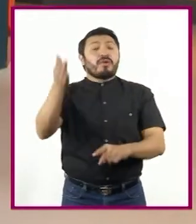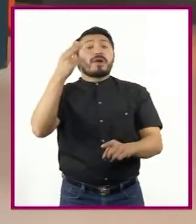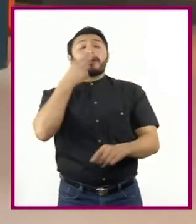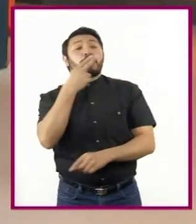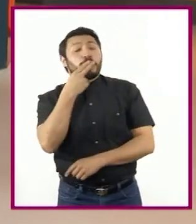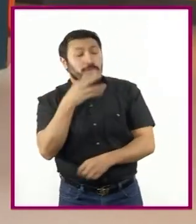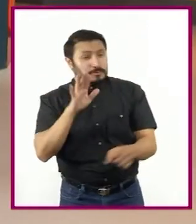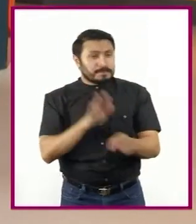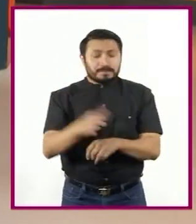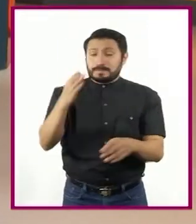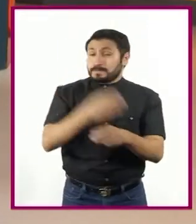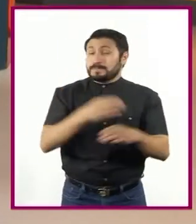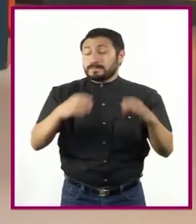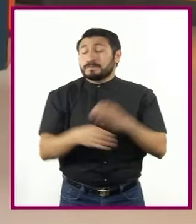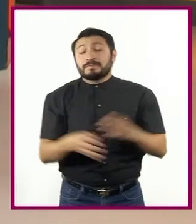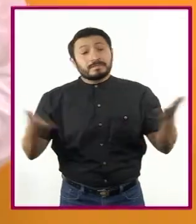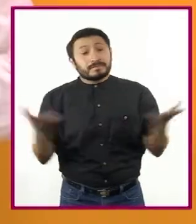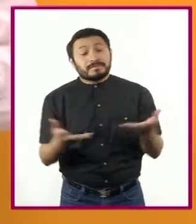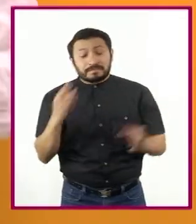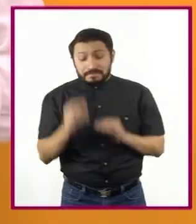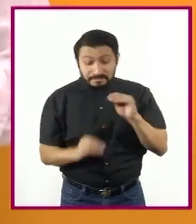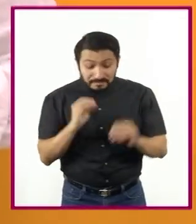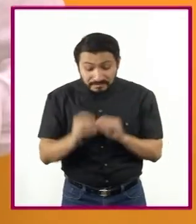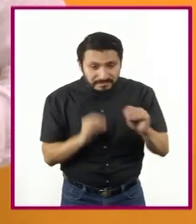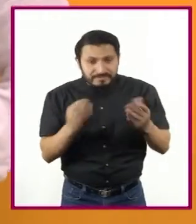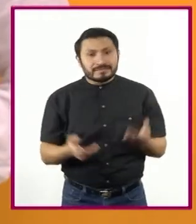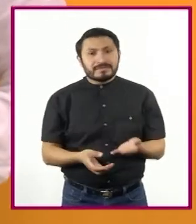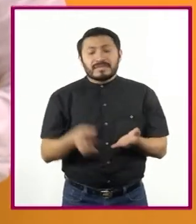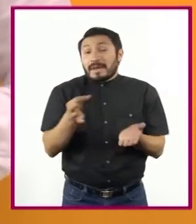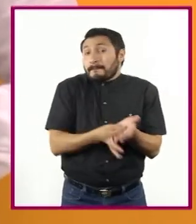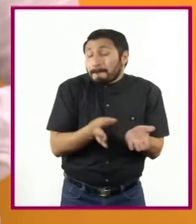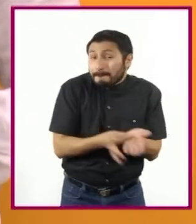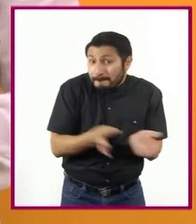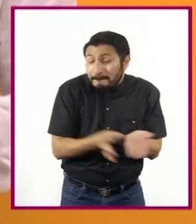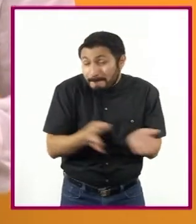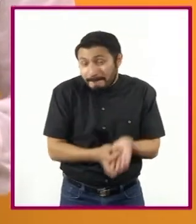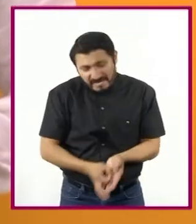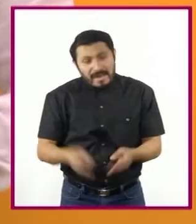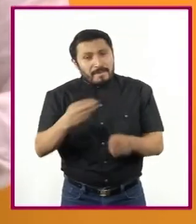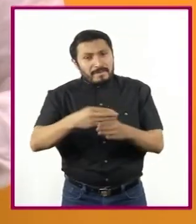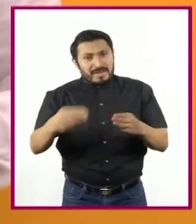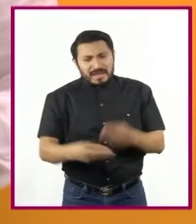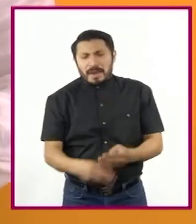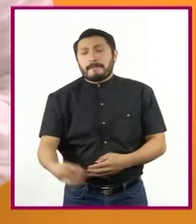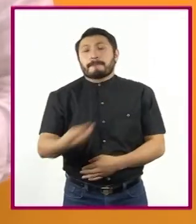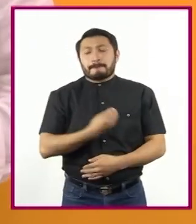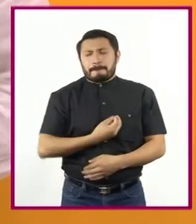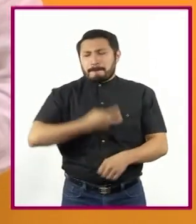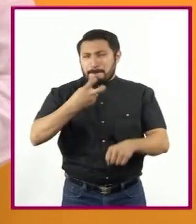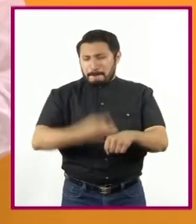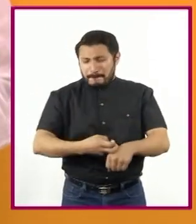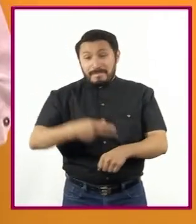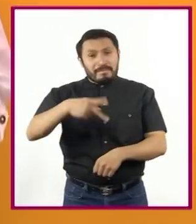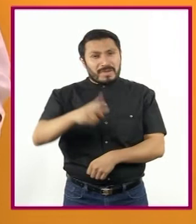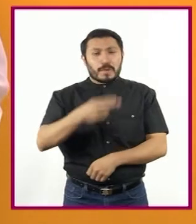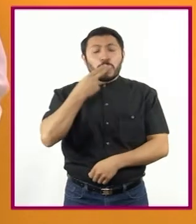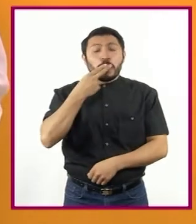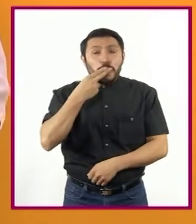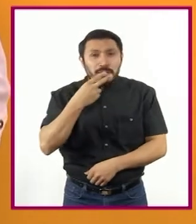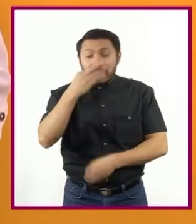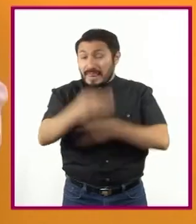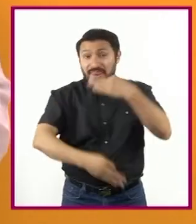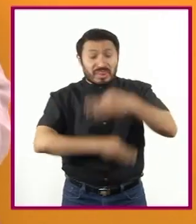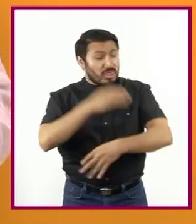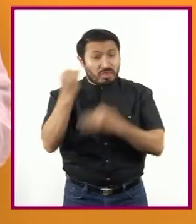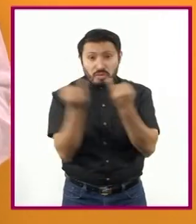medio técnico que se quiere elaborar. Los metales son materiales muy resistentes, pero no se pueden emplear en todos los